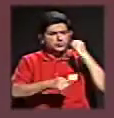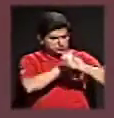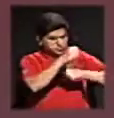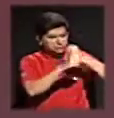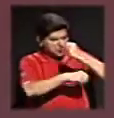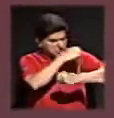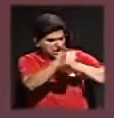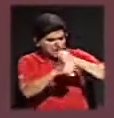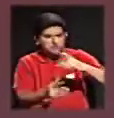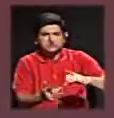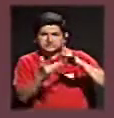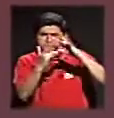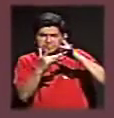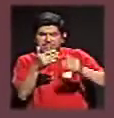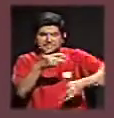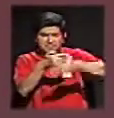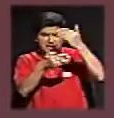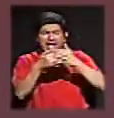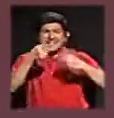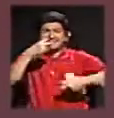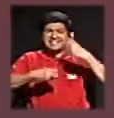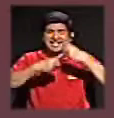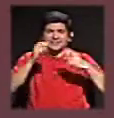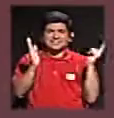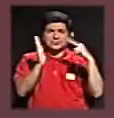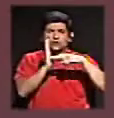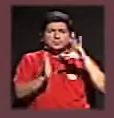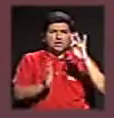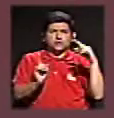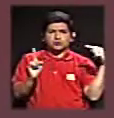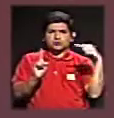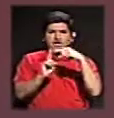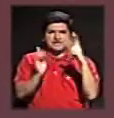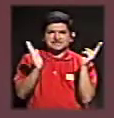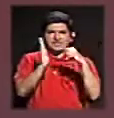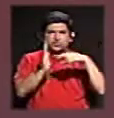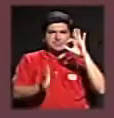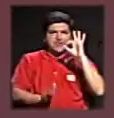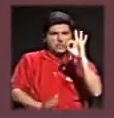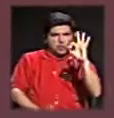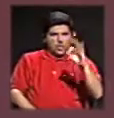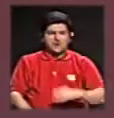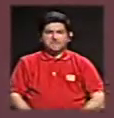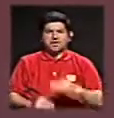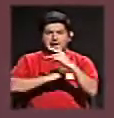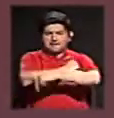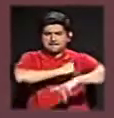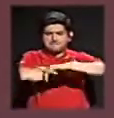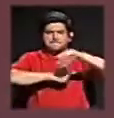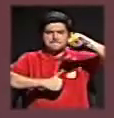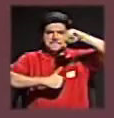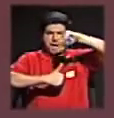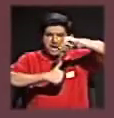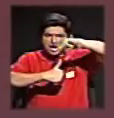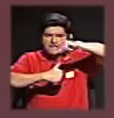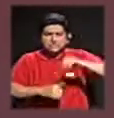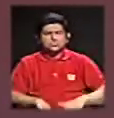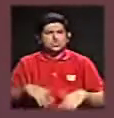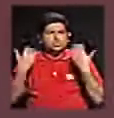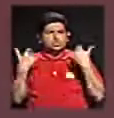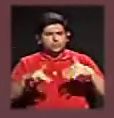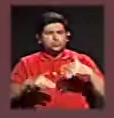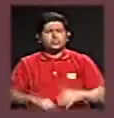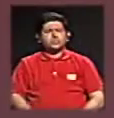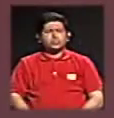años, fundamentalmente antes de la crisis de 2008-2009, los países centroamericanos tuvieron altos niveles de